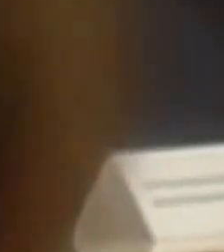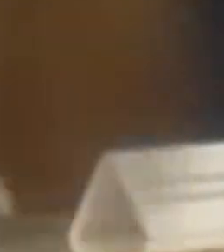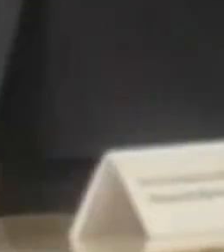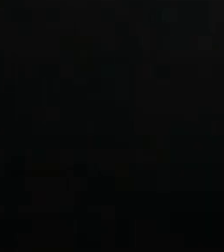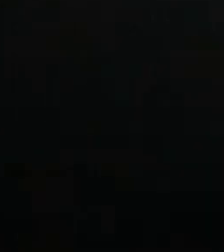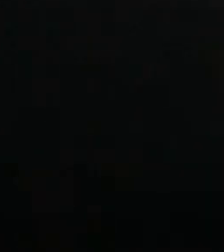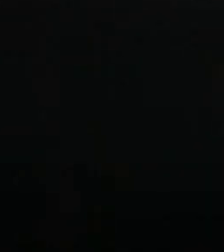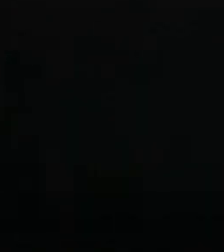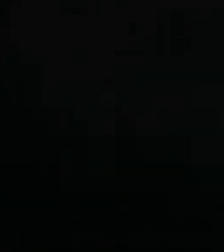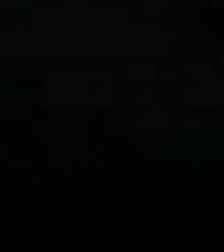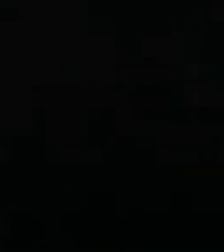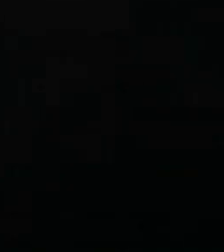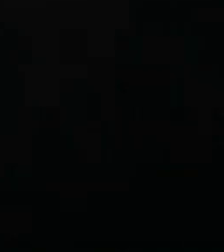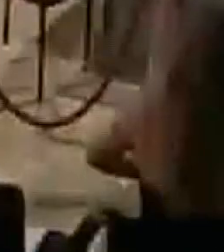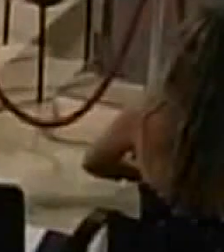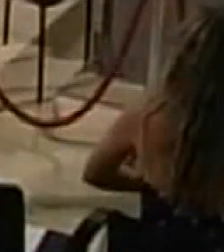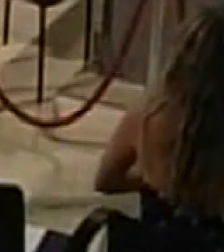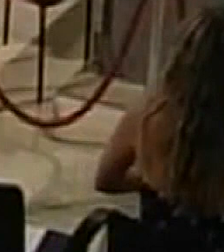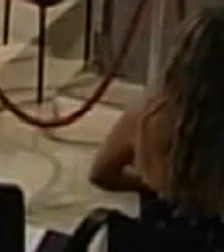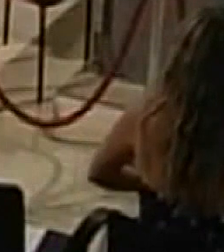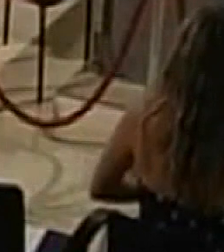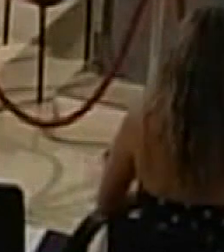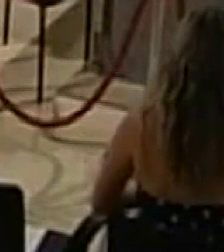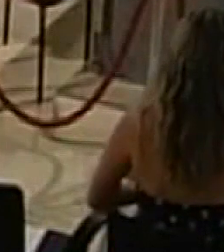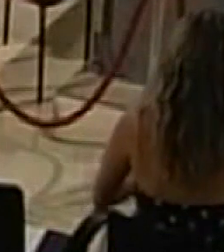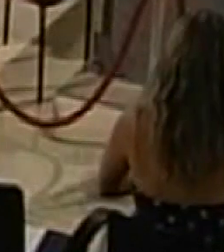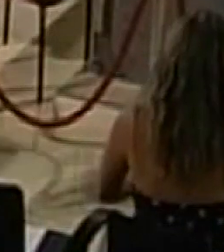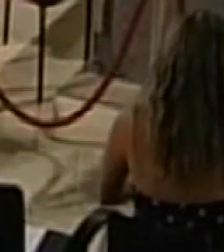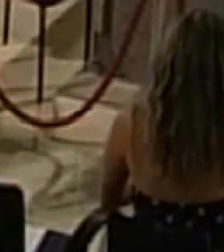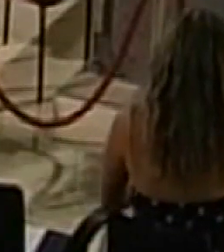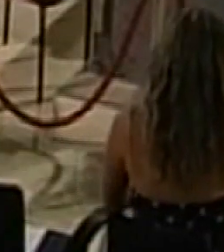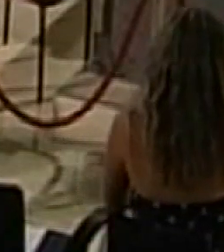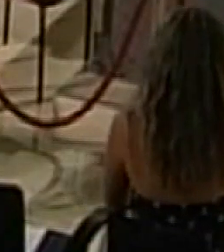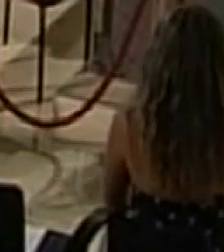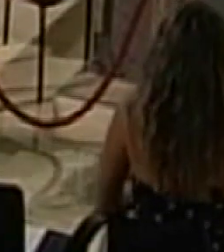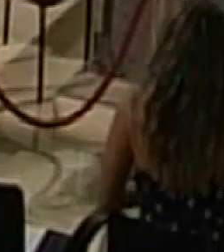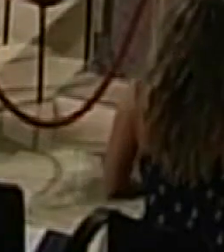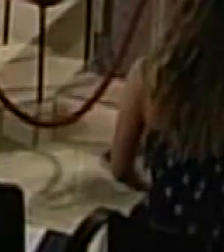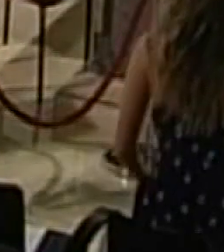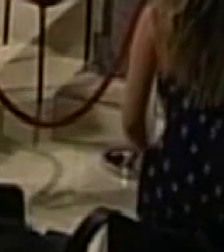asignado. En nombre del excelentísimo Ayuntamiento de Almería, le damos las gracias por su asistencia.